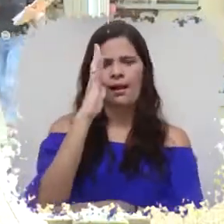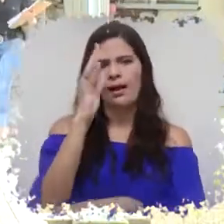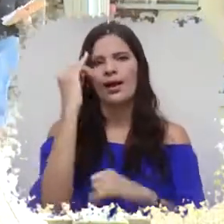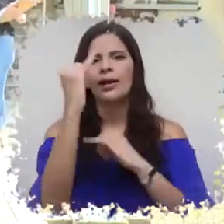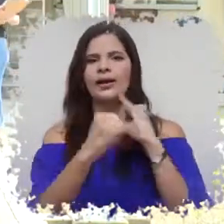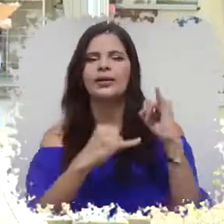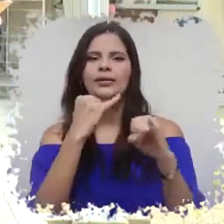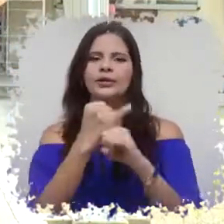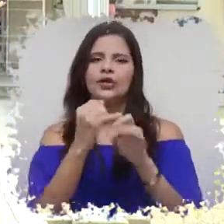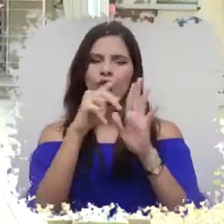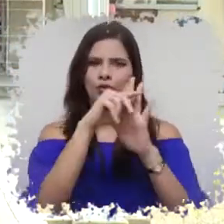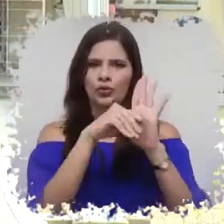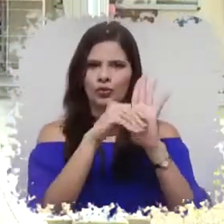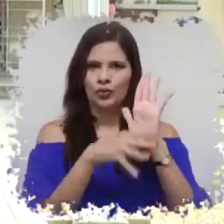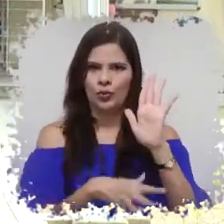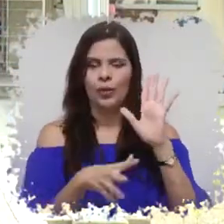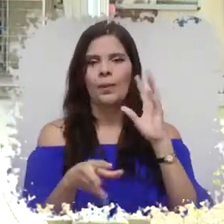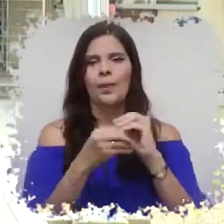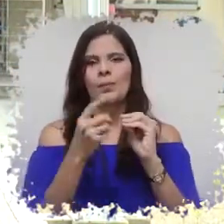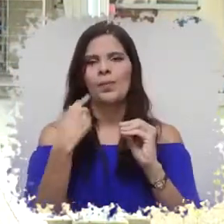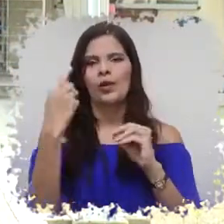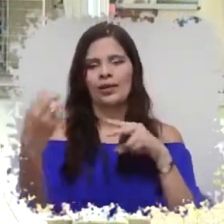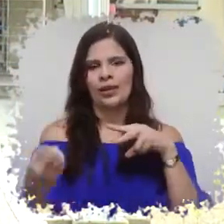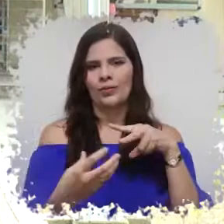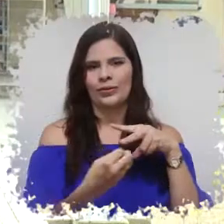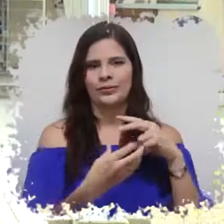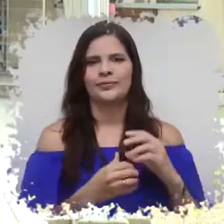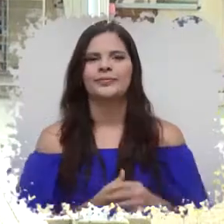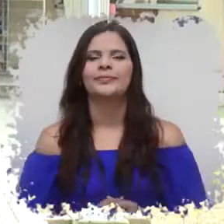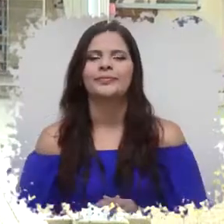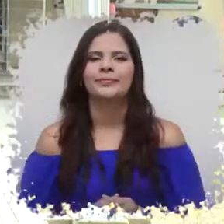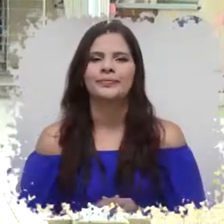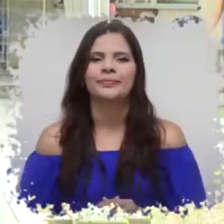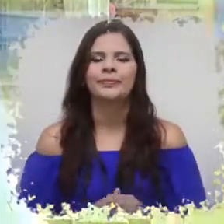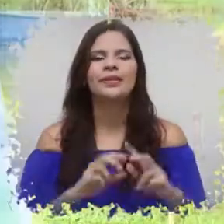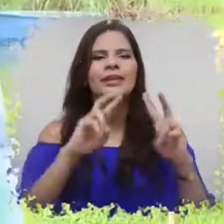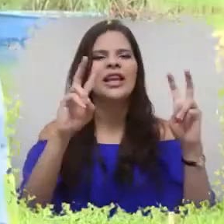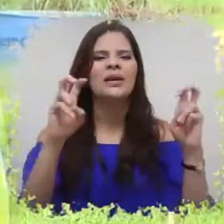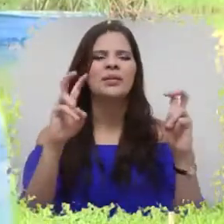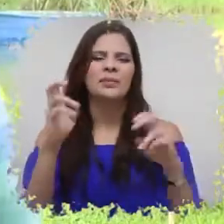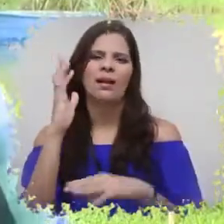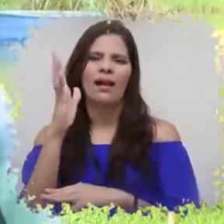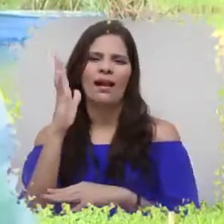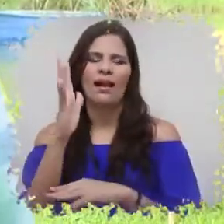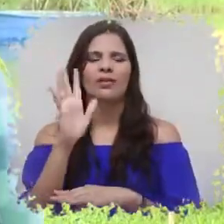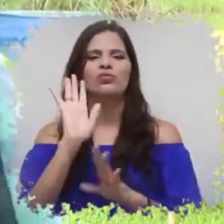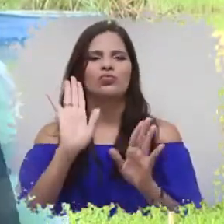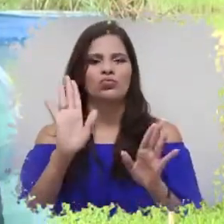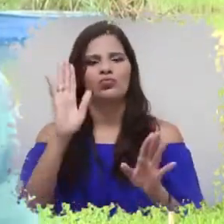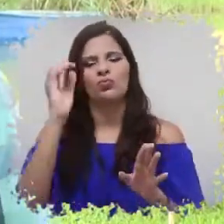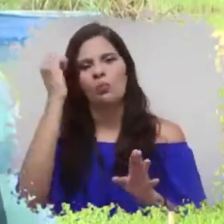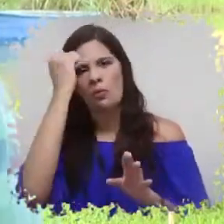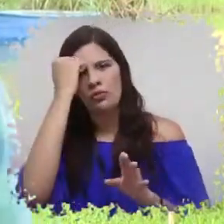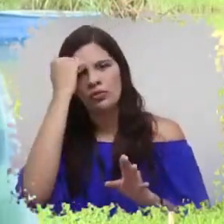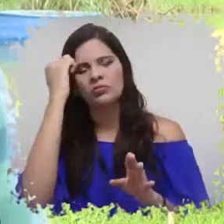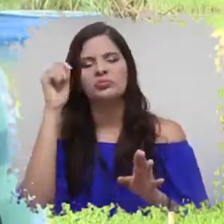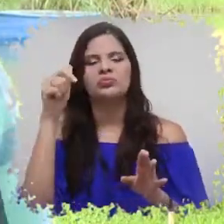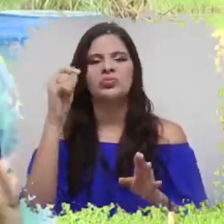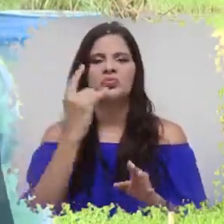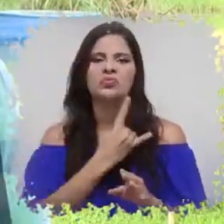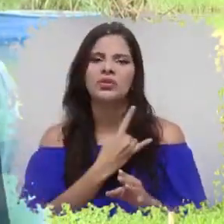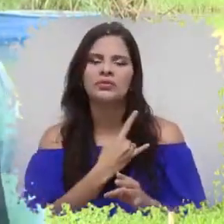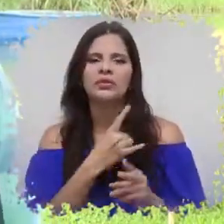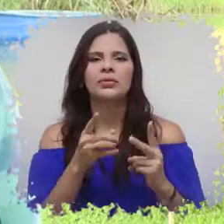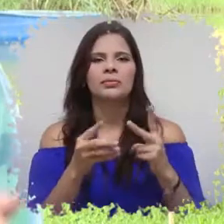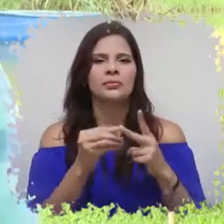la edición 2017 del Simposio Internacional Currículo y Políticas Educativas. En este evento se abordaron temas relacionados con